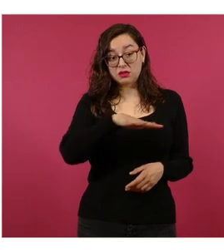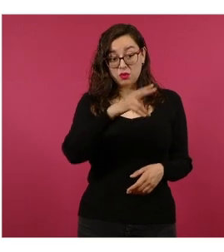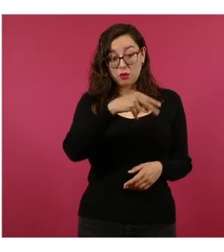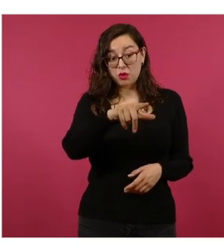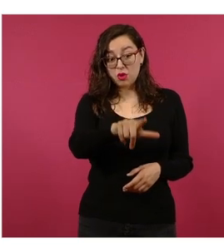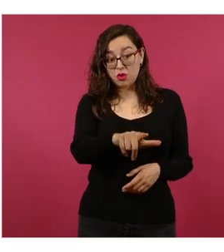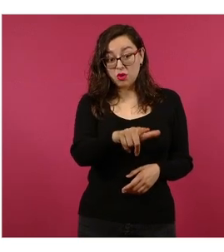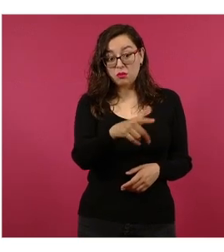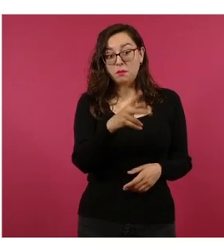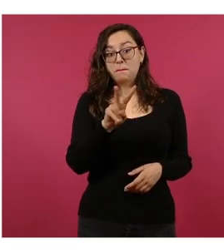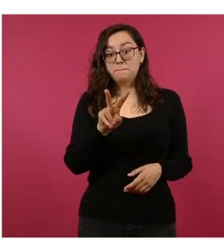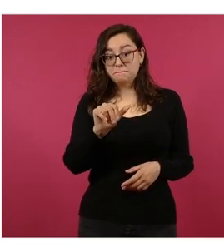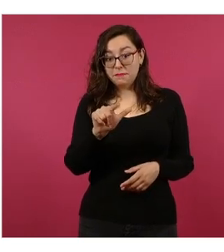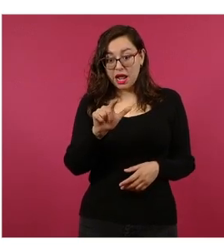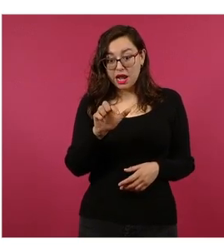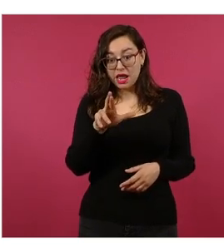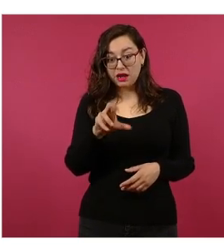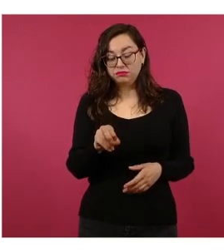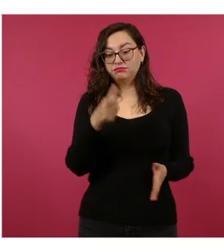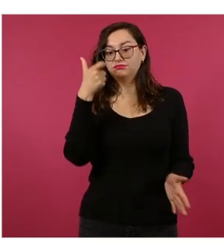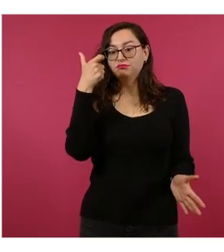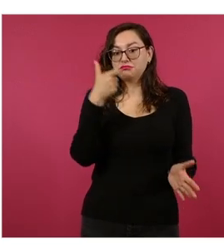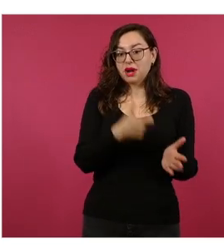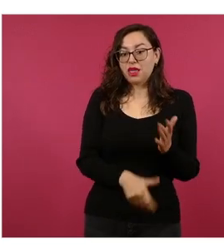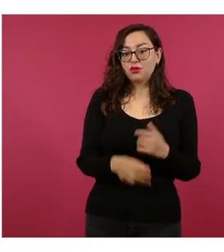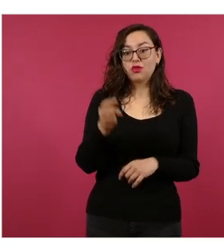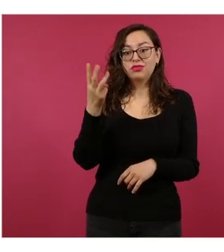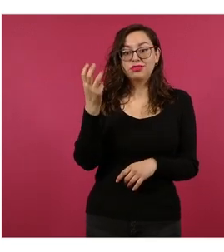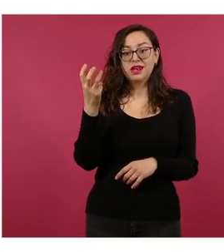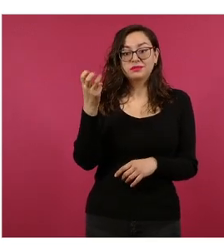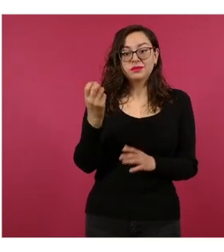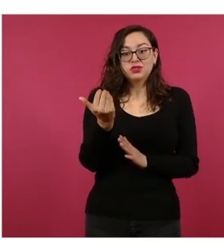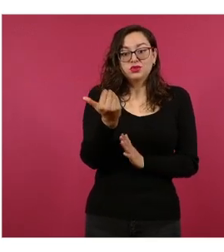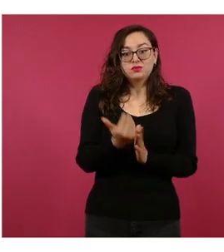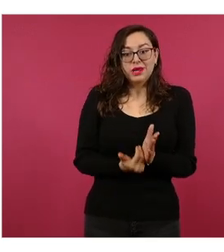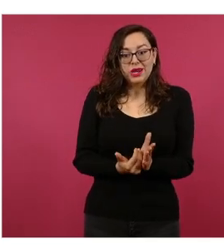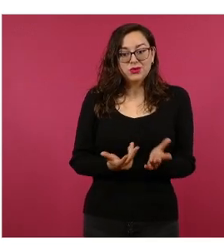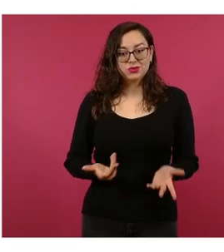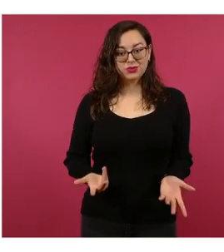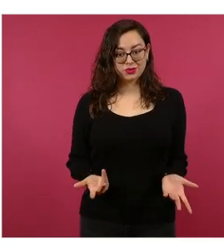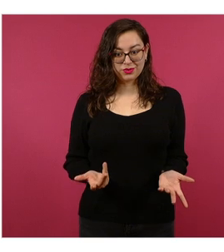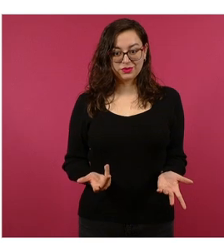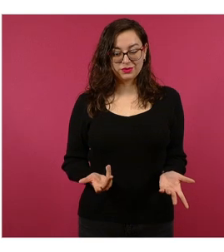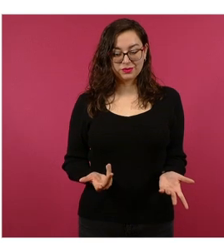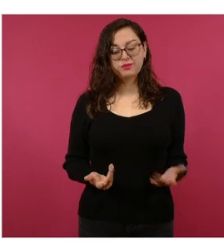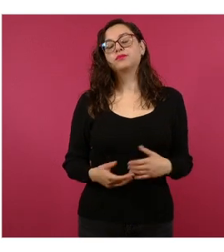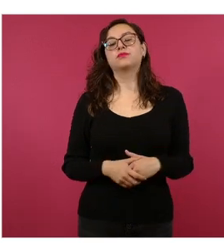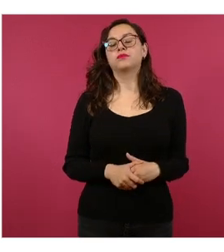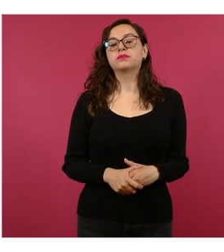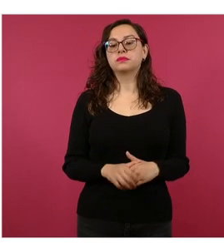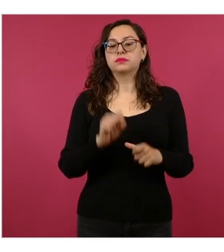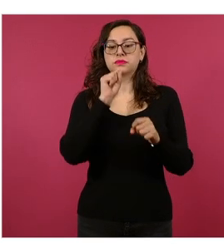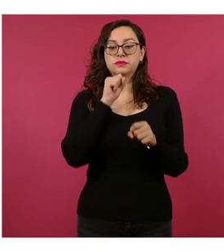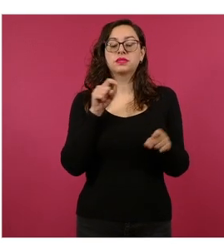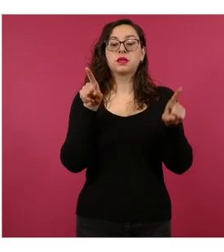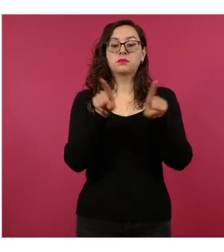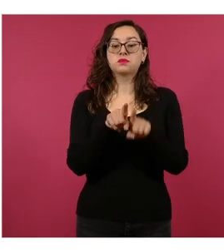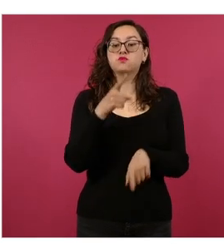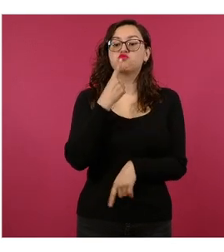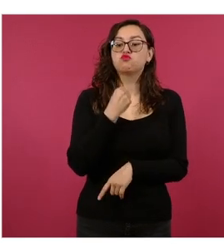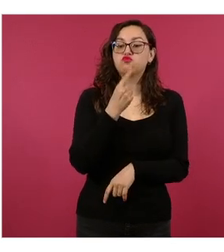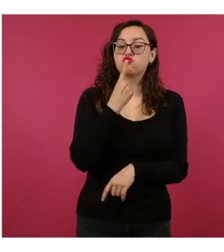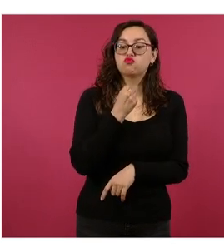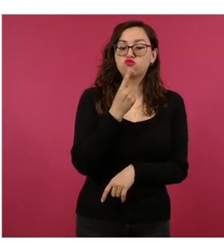centavos, 3.94 más barato que su competidor. En el caso de la gasolina premium, tenemos a